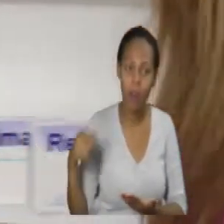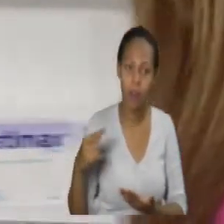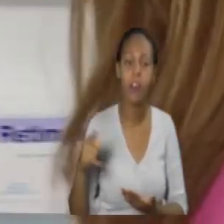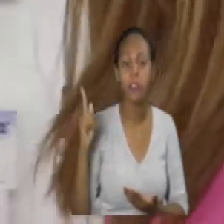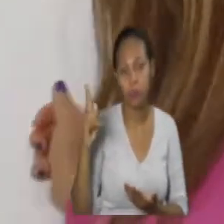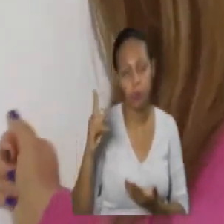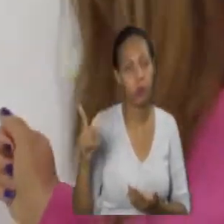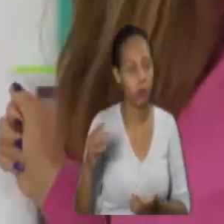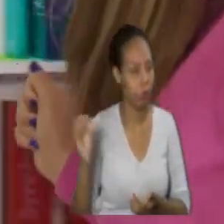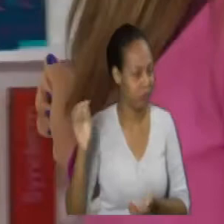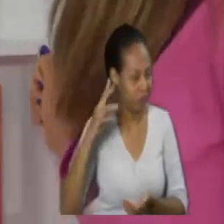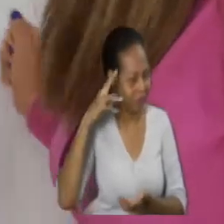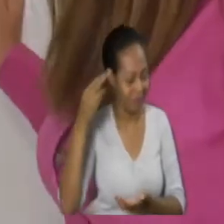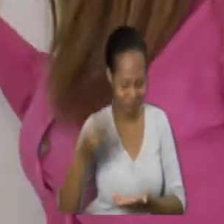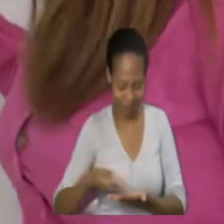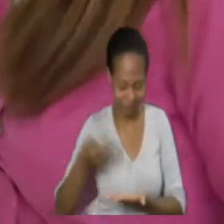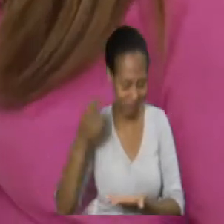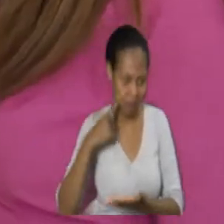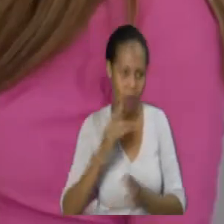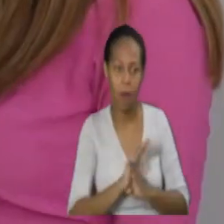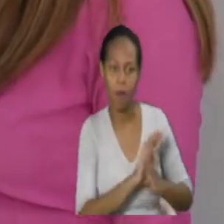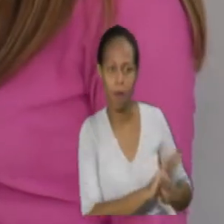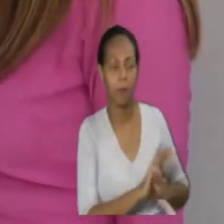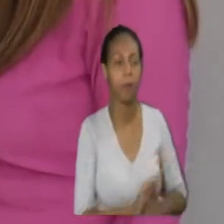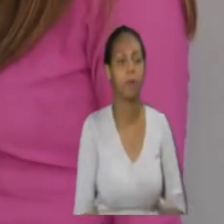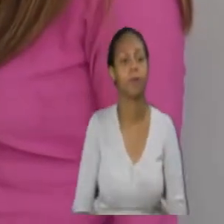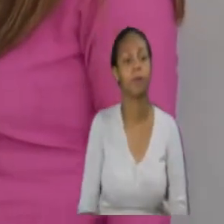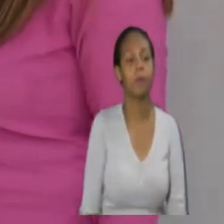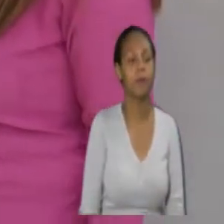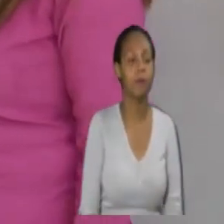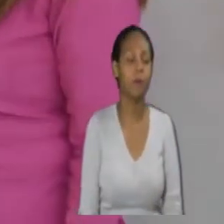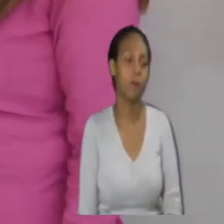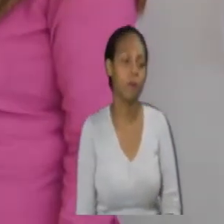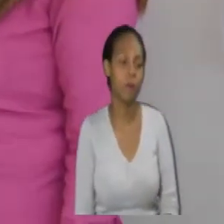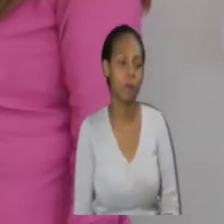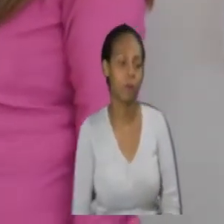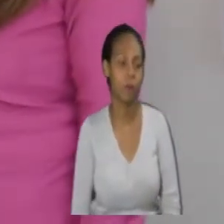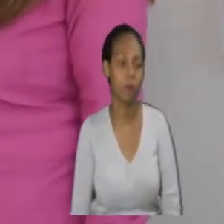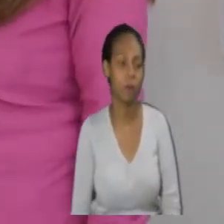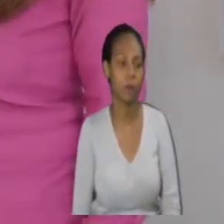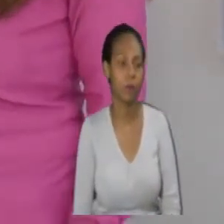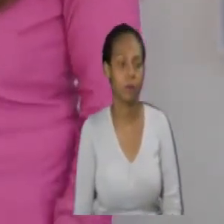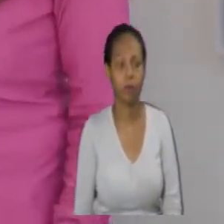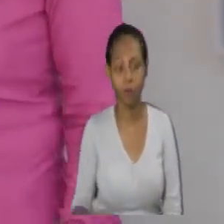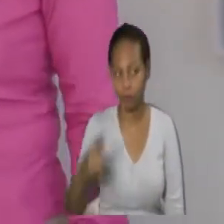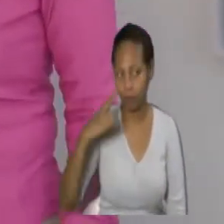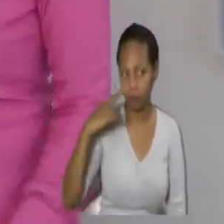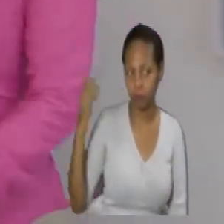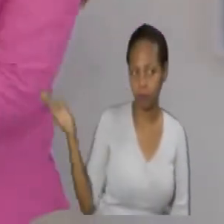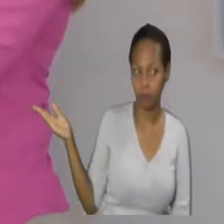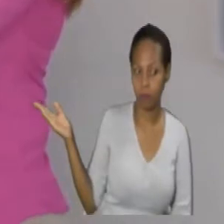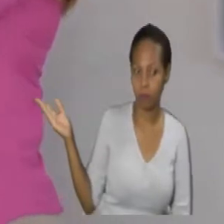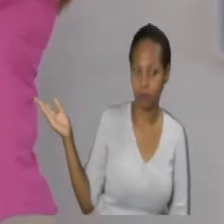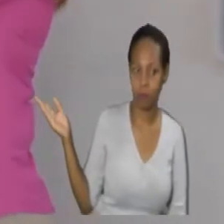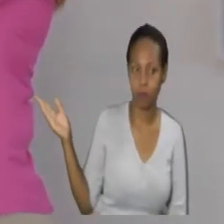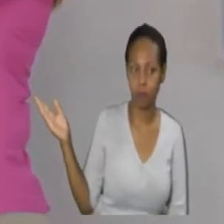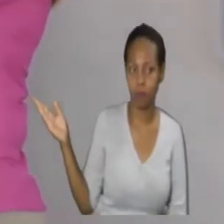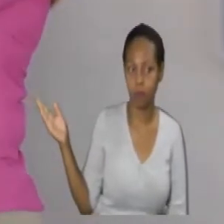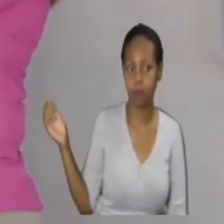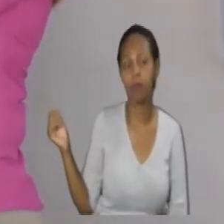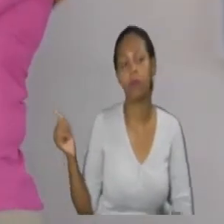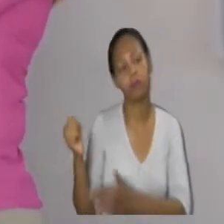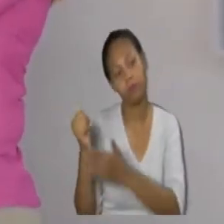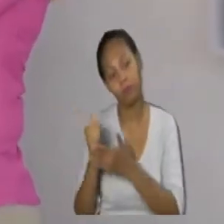Le comentamos también acá este producto, que es un Piloskin tónico capilar. Lo